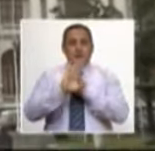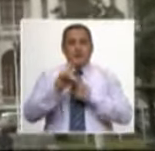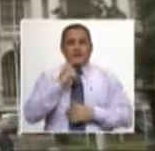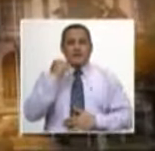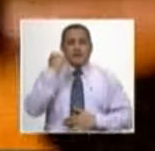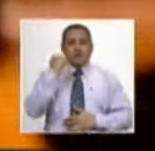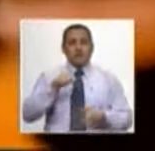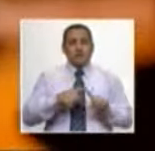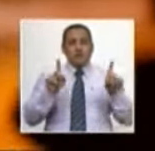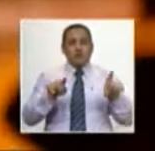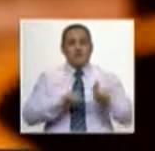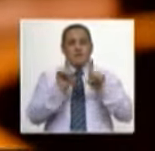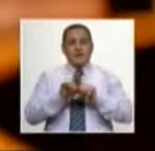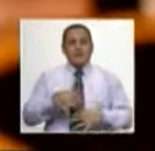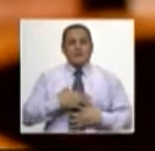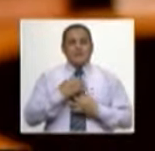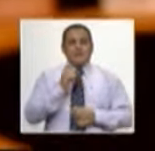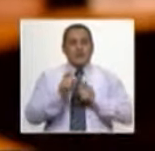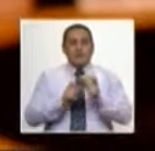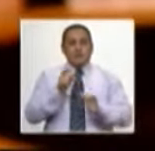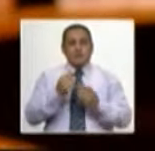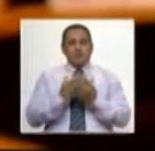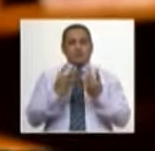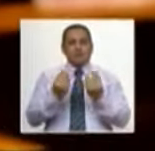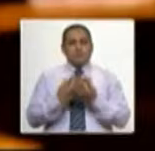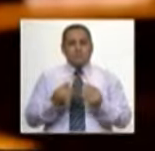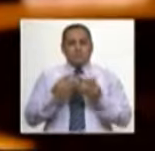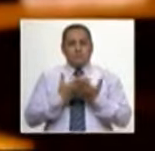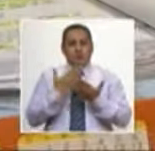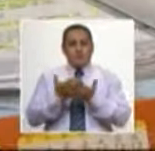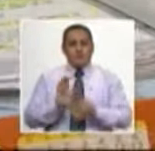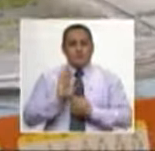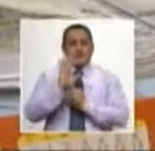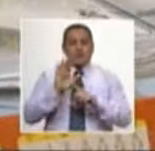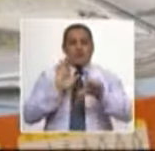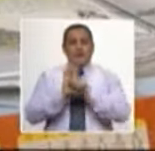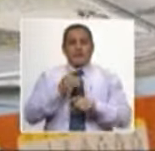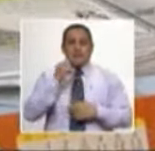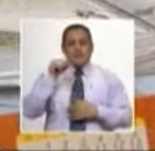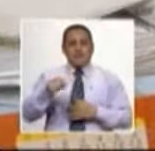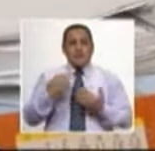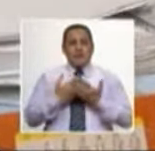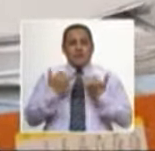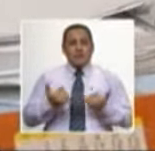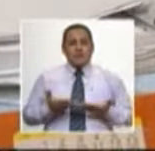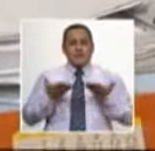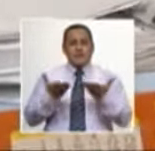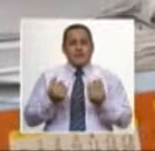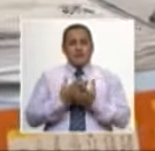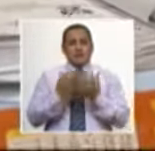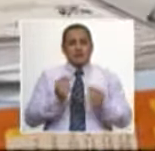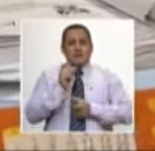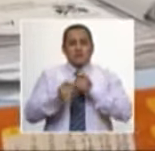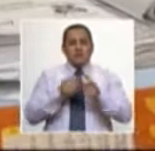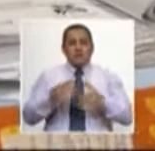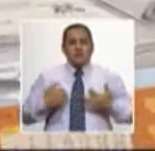derechos, sino en el interés público, en tanto muchos de los insumos de las mismas se encuentran al alcance de todos quienes